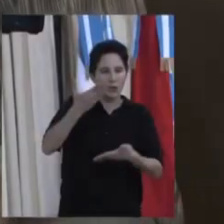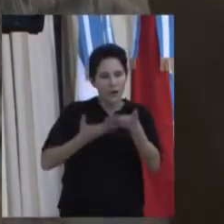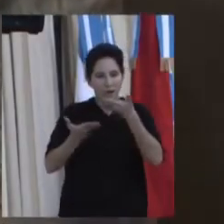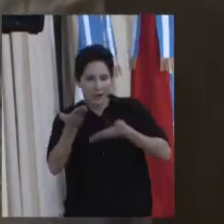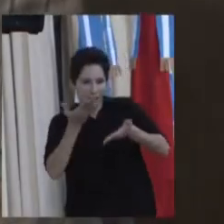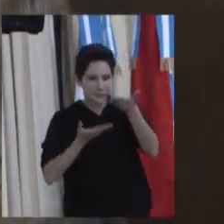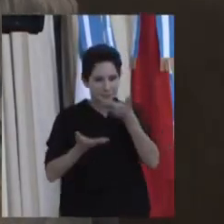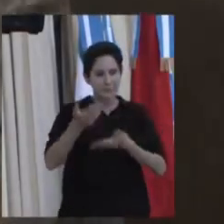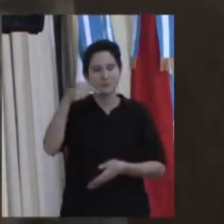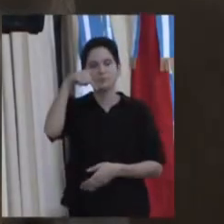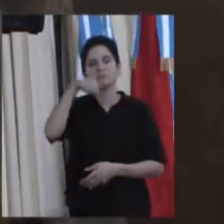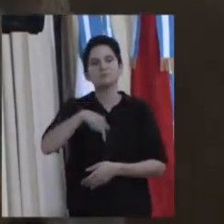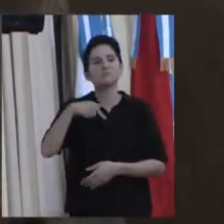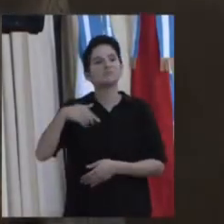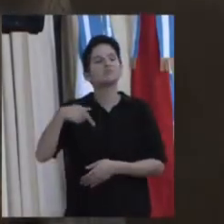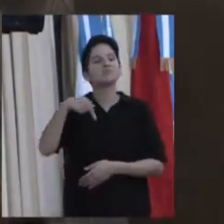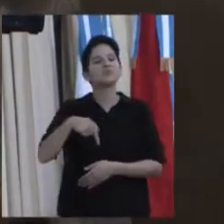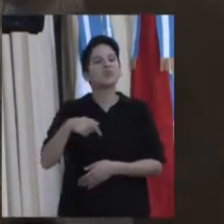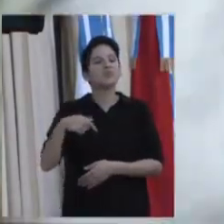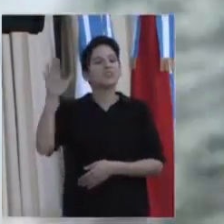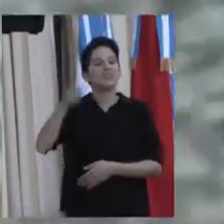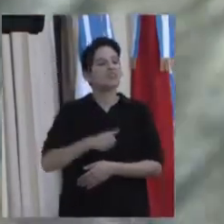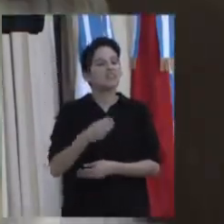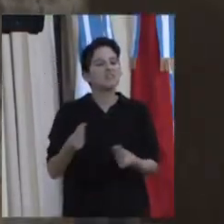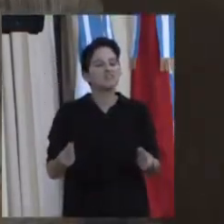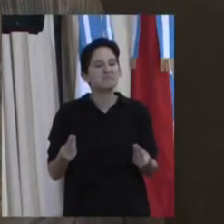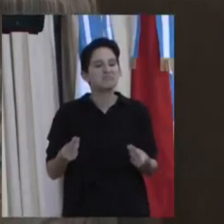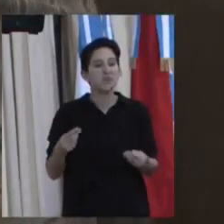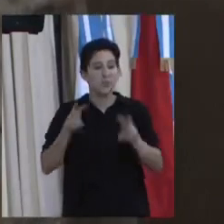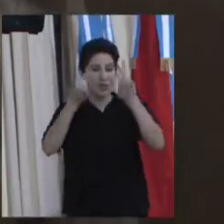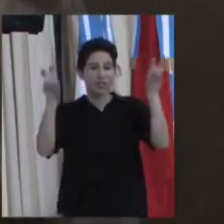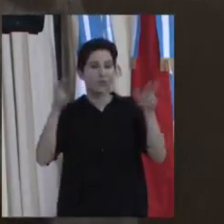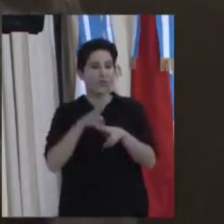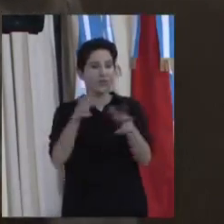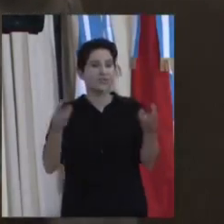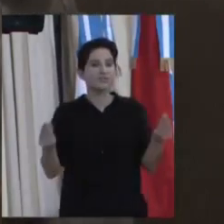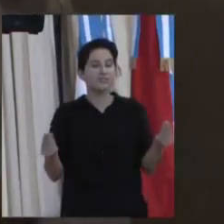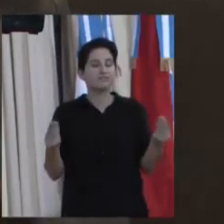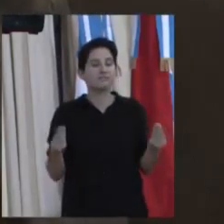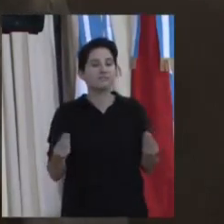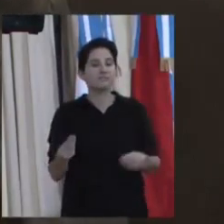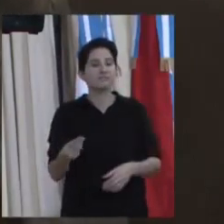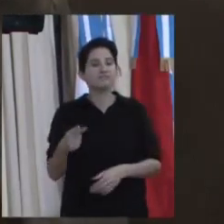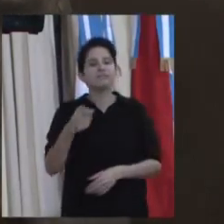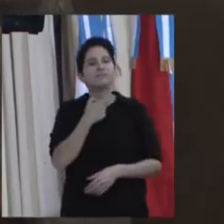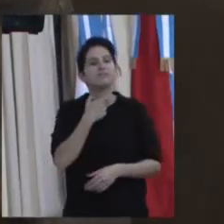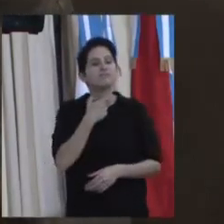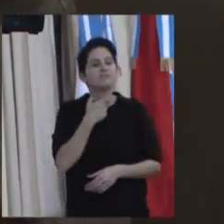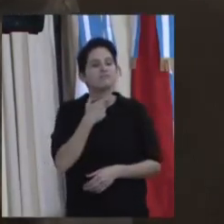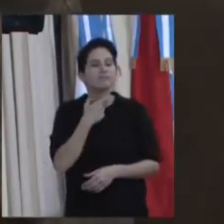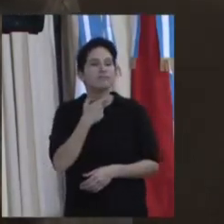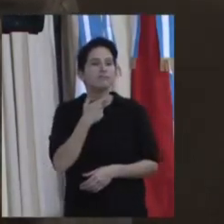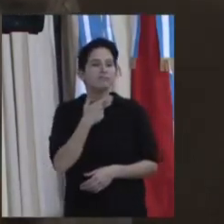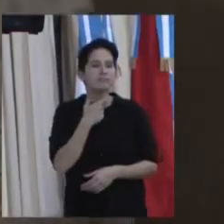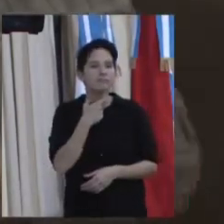Lo que yo traigo para compartir con ustedes, como el título lo señala, intenta, en cierta